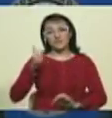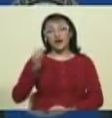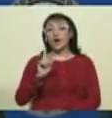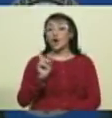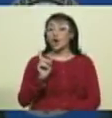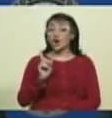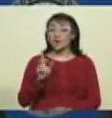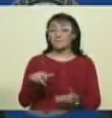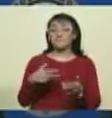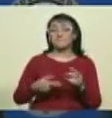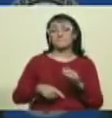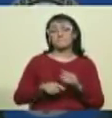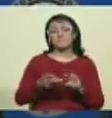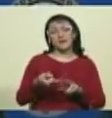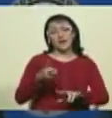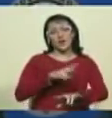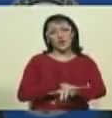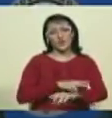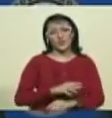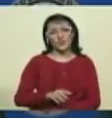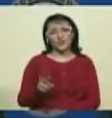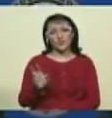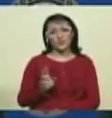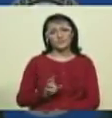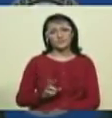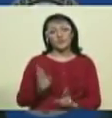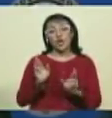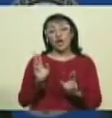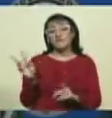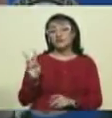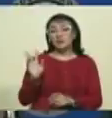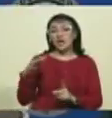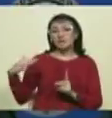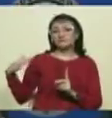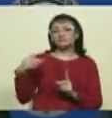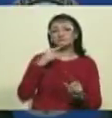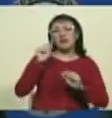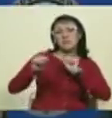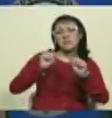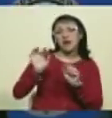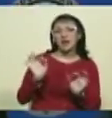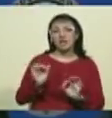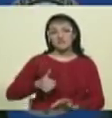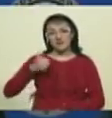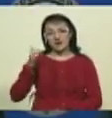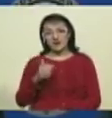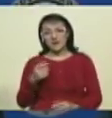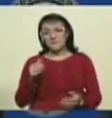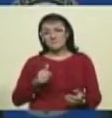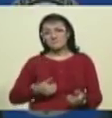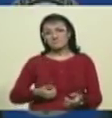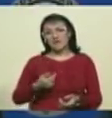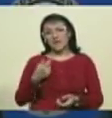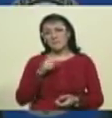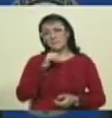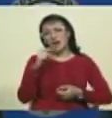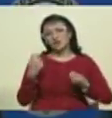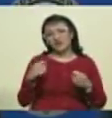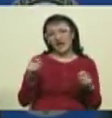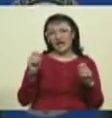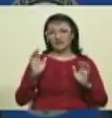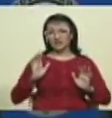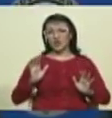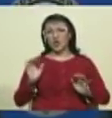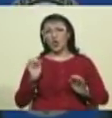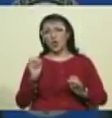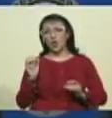eso. Ojalá Venezuela fuese agredida con la palabra o, no sé, según él, malos tratos, y no con